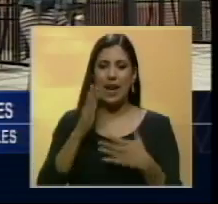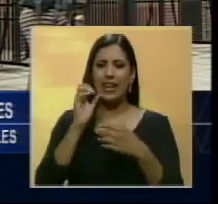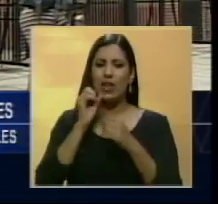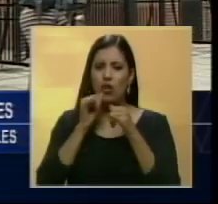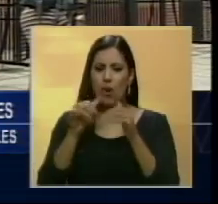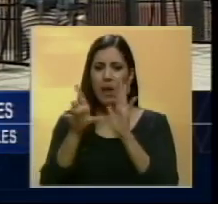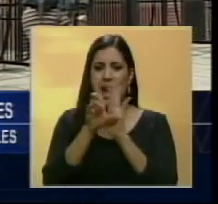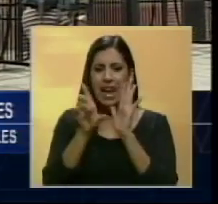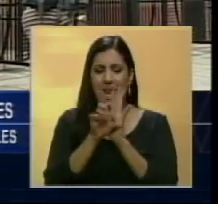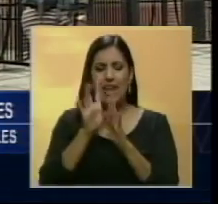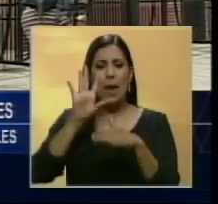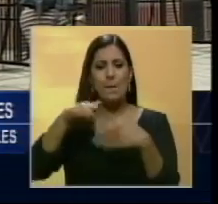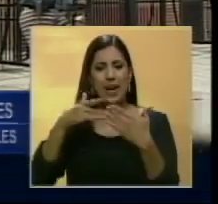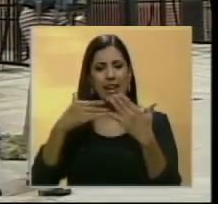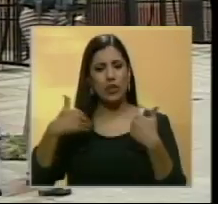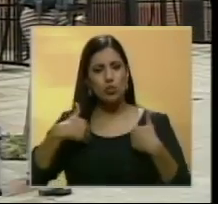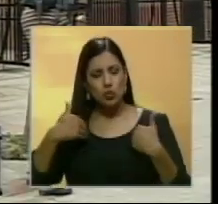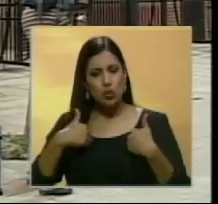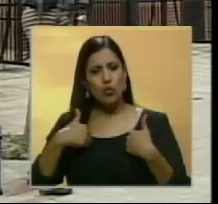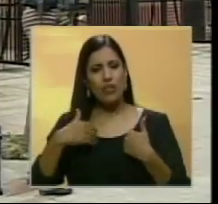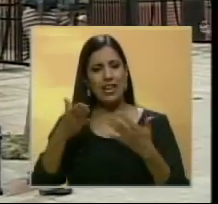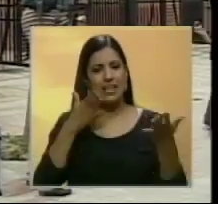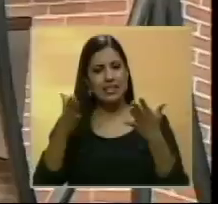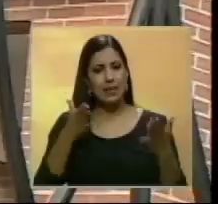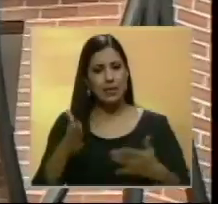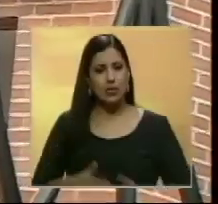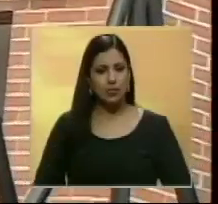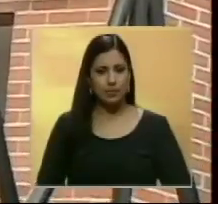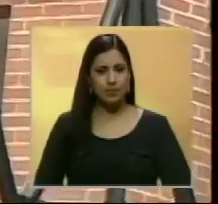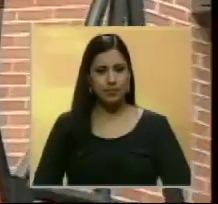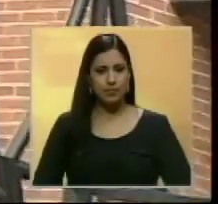establecidas por la ley frente a la afectación en los servicios.